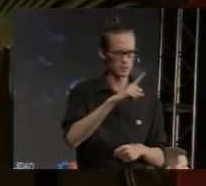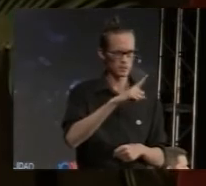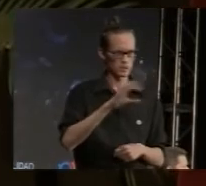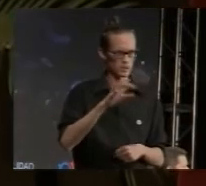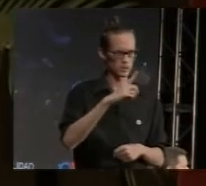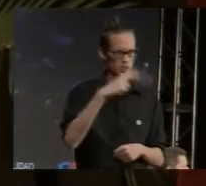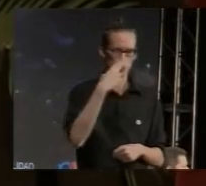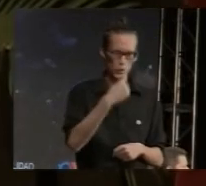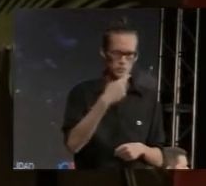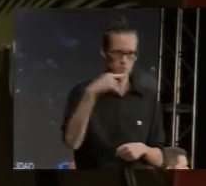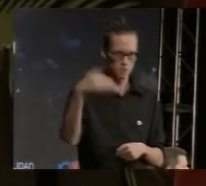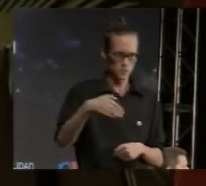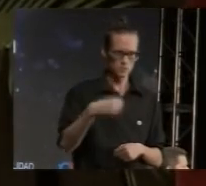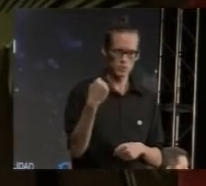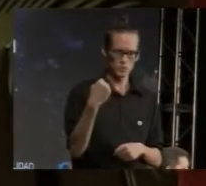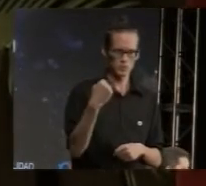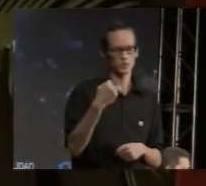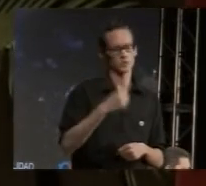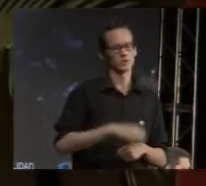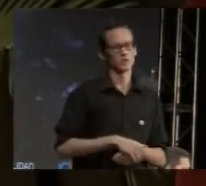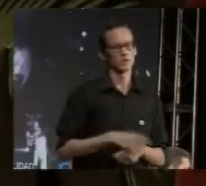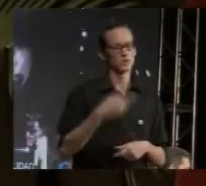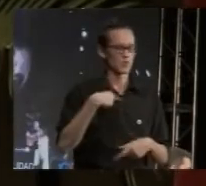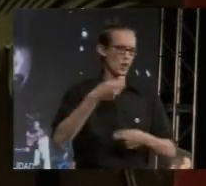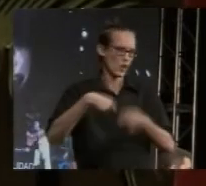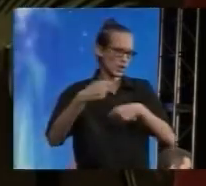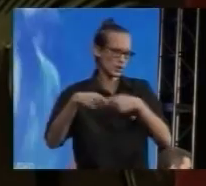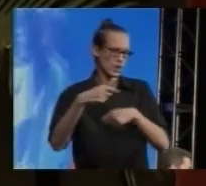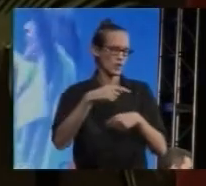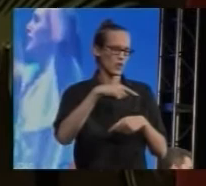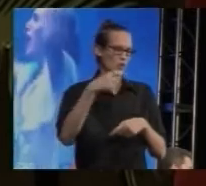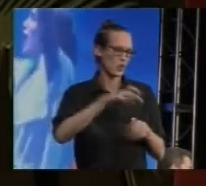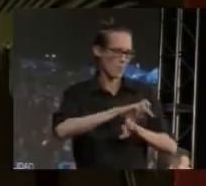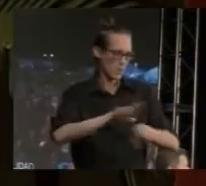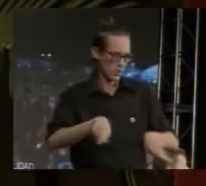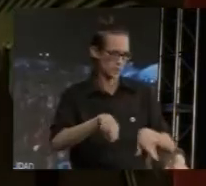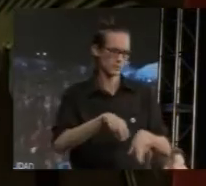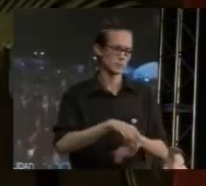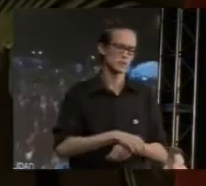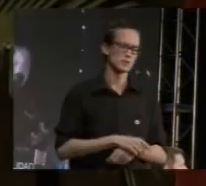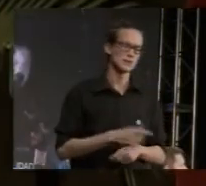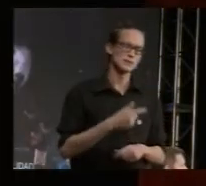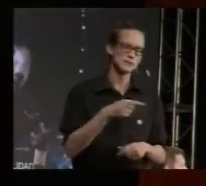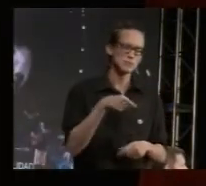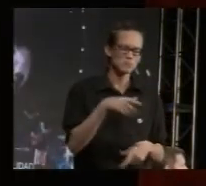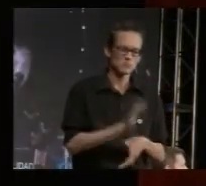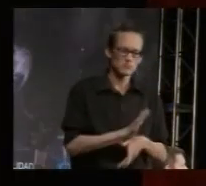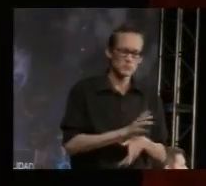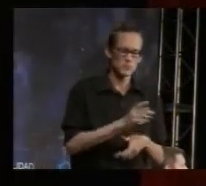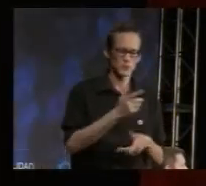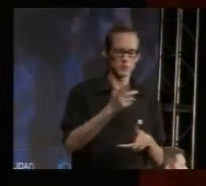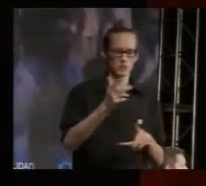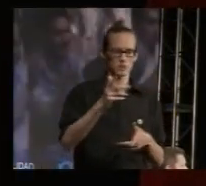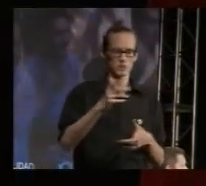que son 5 obras, y el Promeva 4, que son 4 obras. Esto significa que los barrios aledaños al arroyo en Toñico, Las